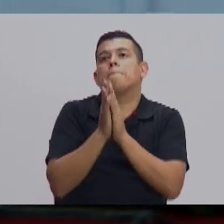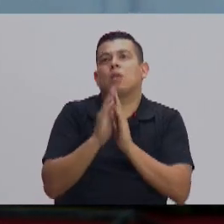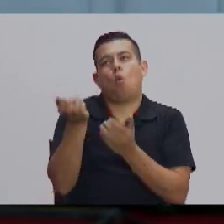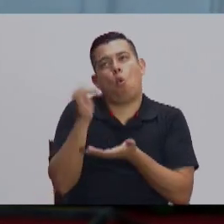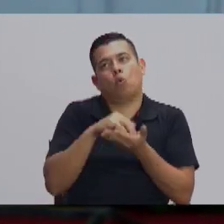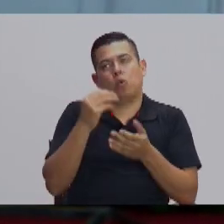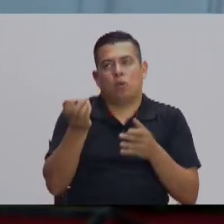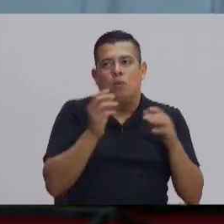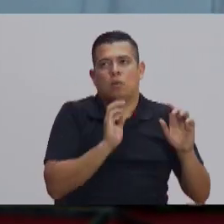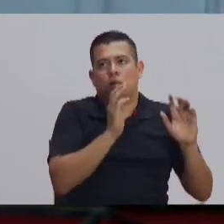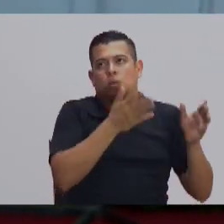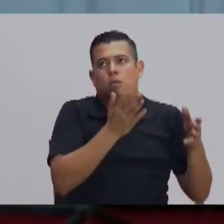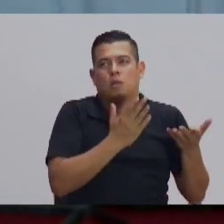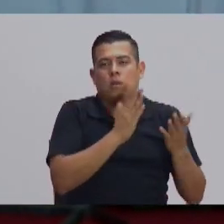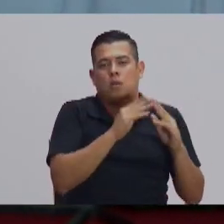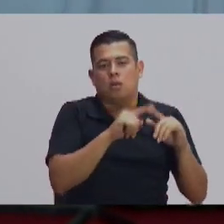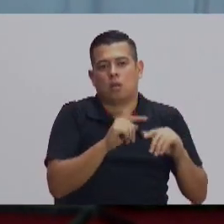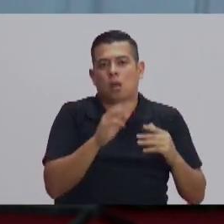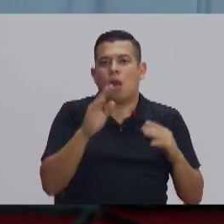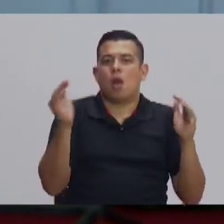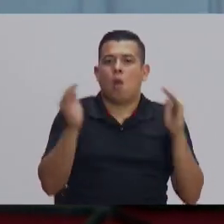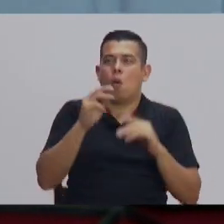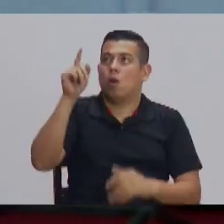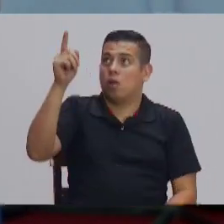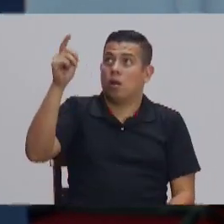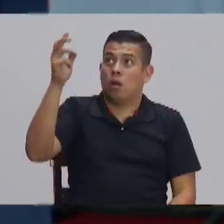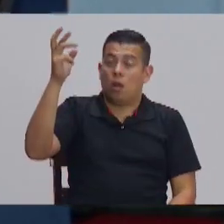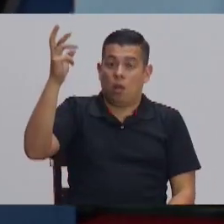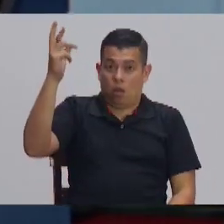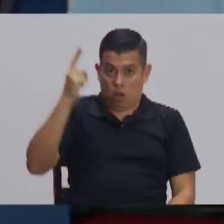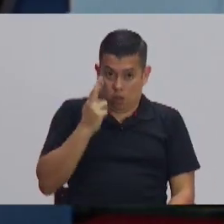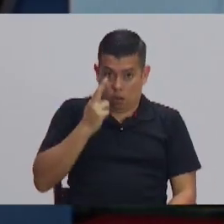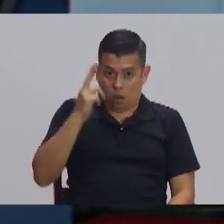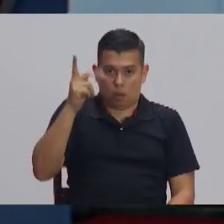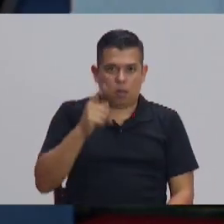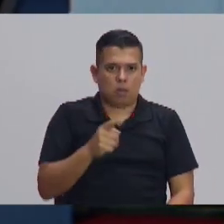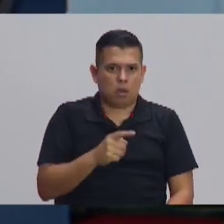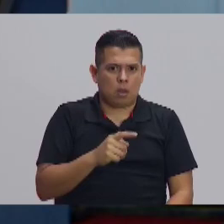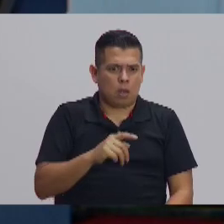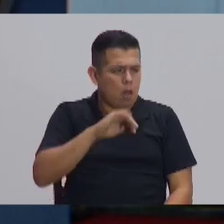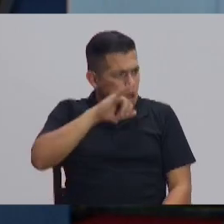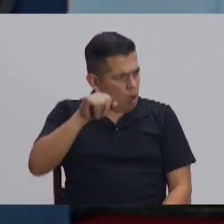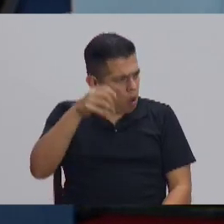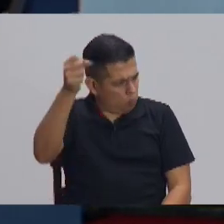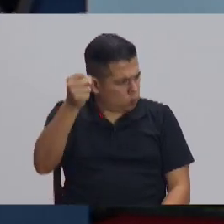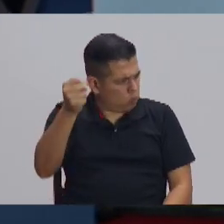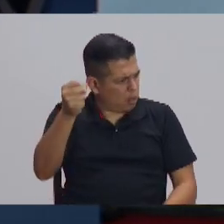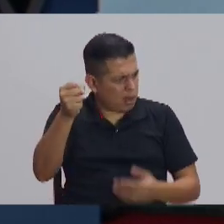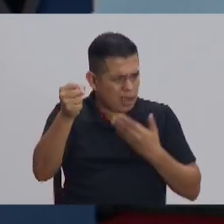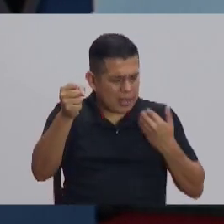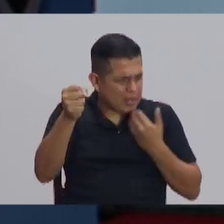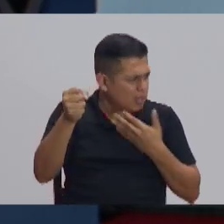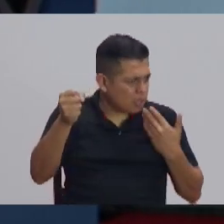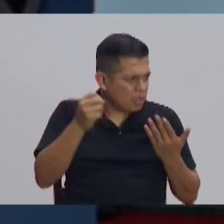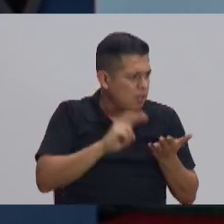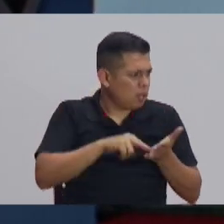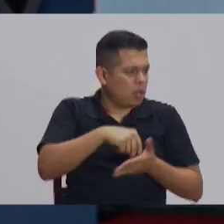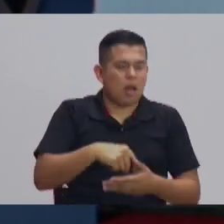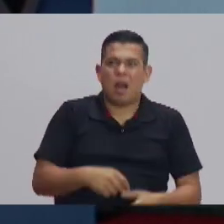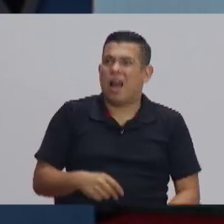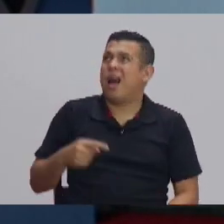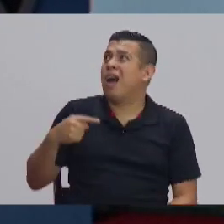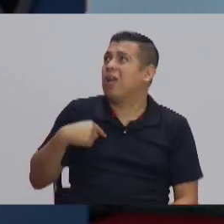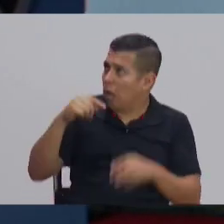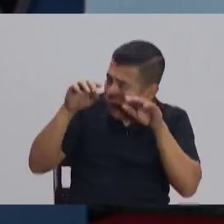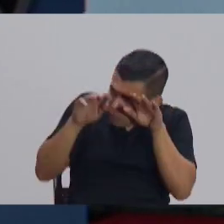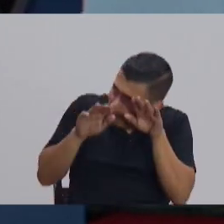uno pero que le respondió dios a jose levántate justo ahí que te pasa es que aquí te